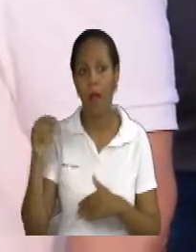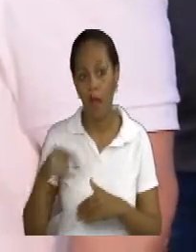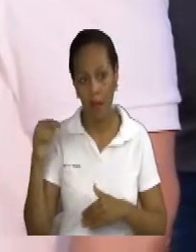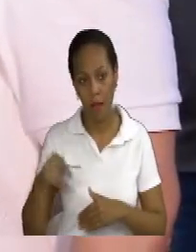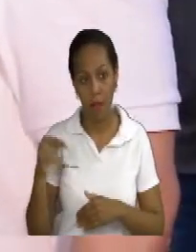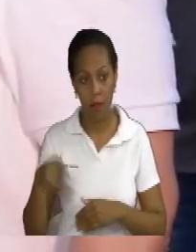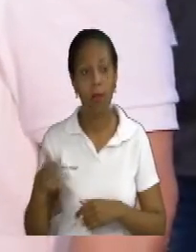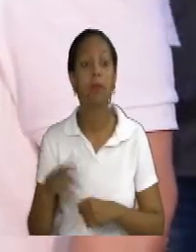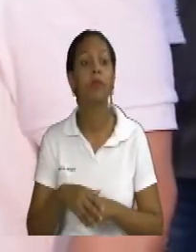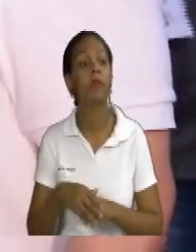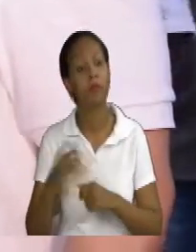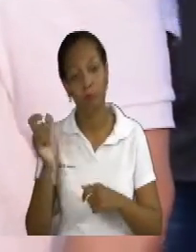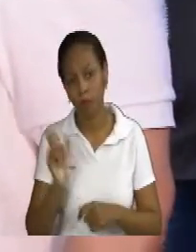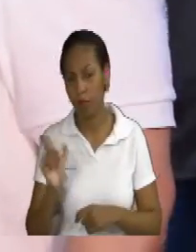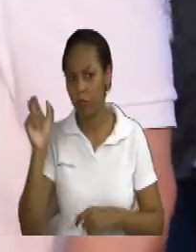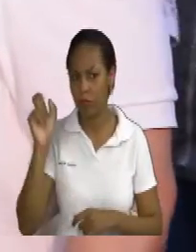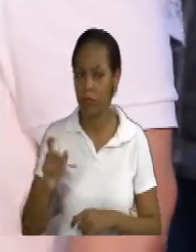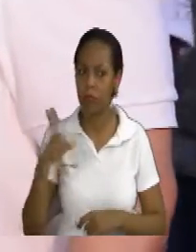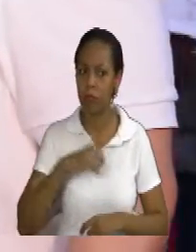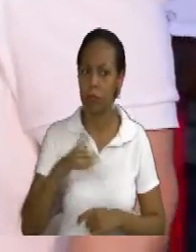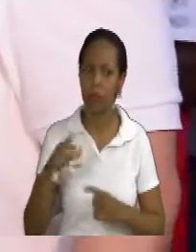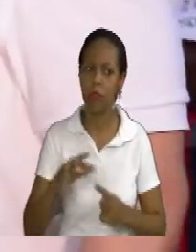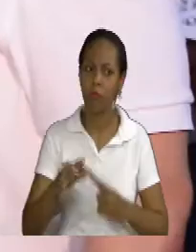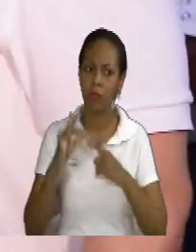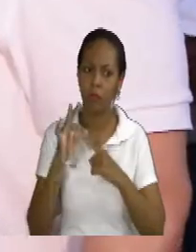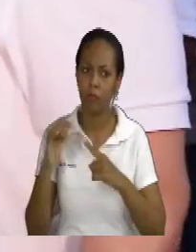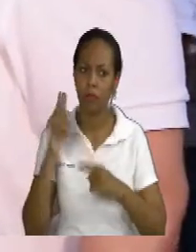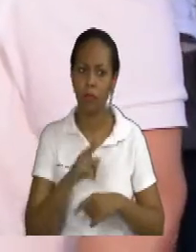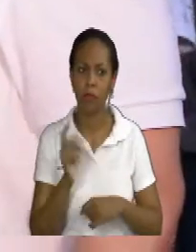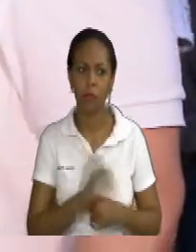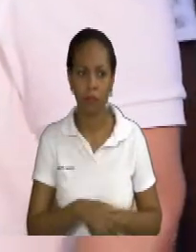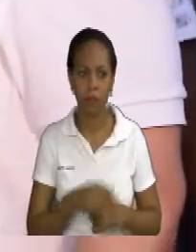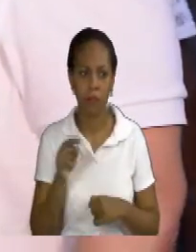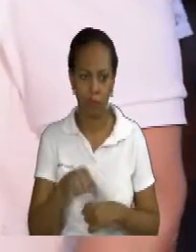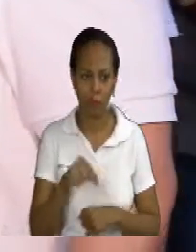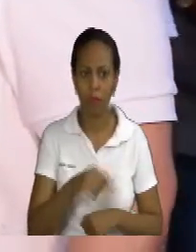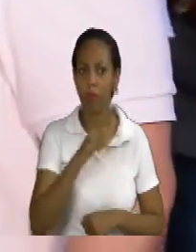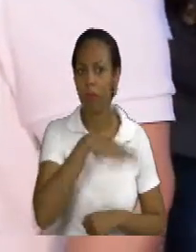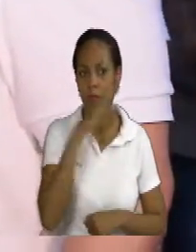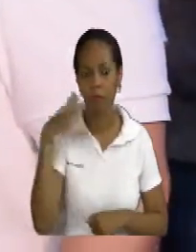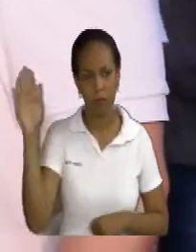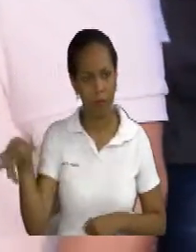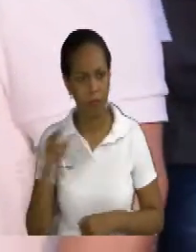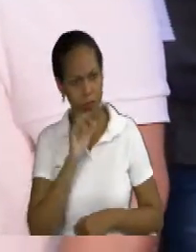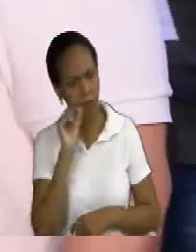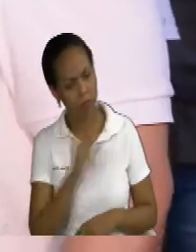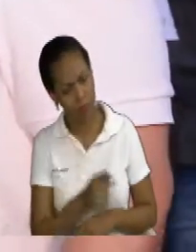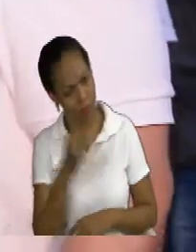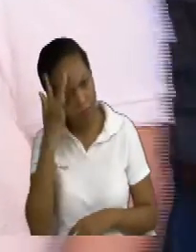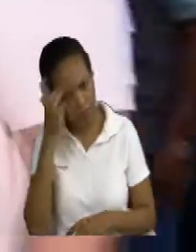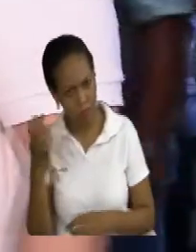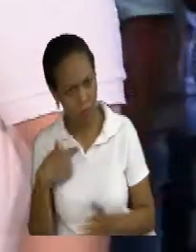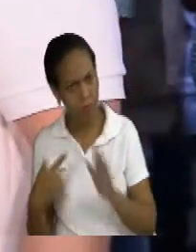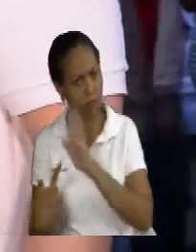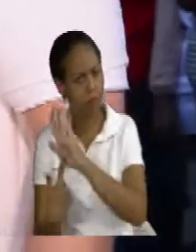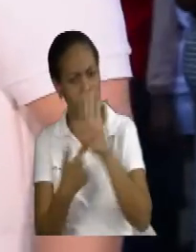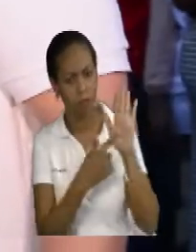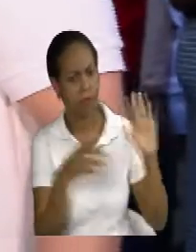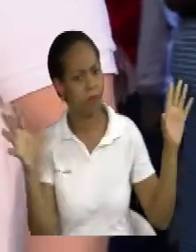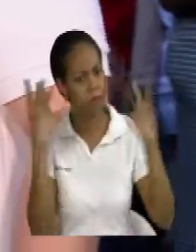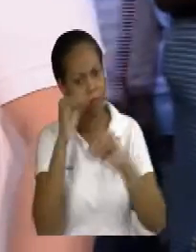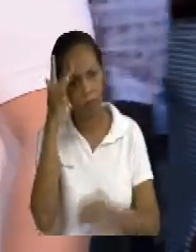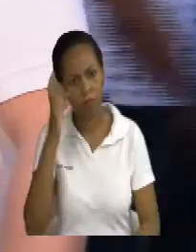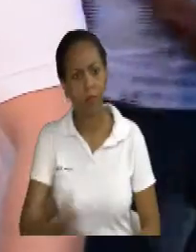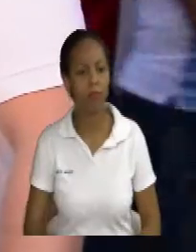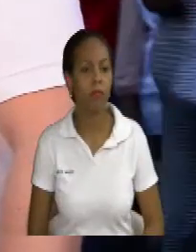precisamente tenemos un gran representante de esta escuela política de Antioquia. ¿Por qué llegarle al resto del país?